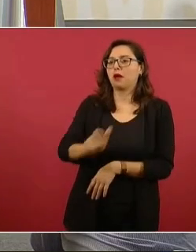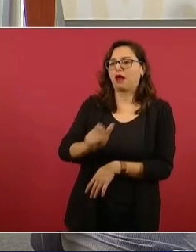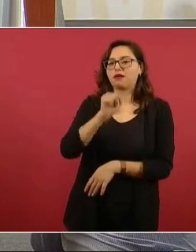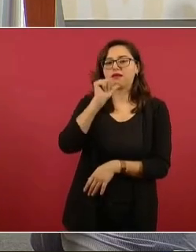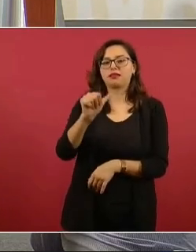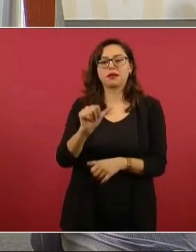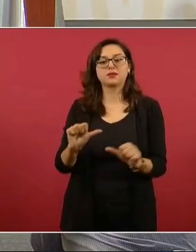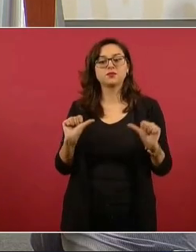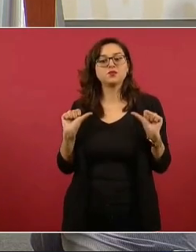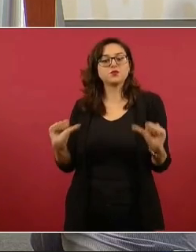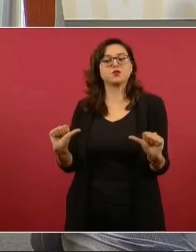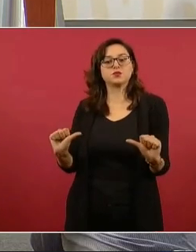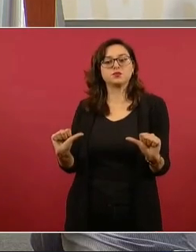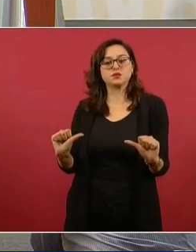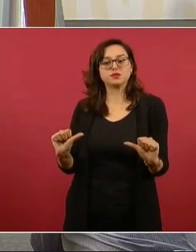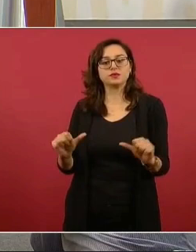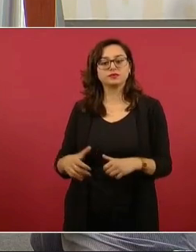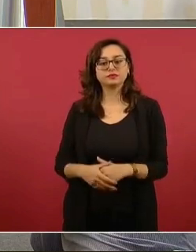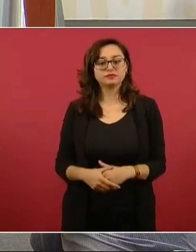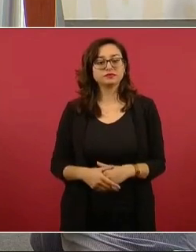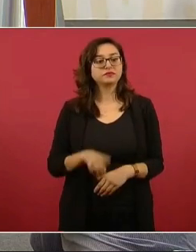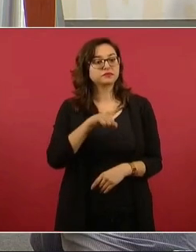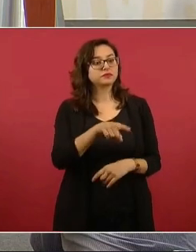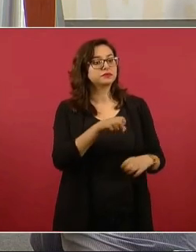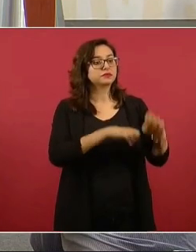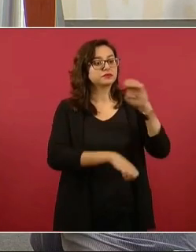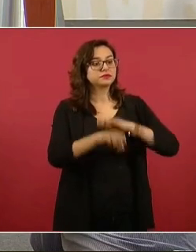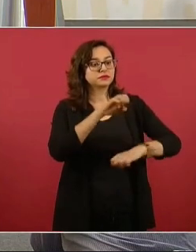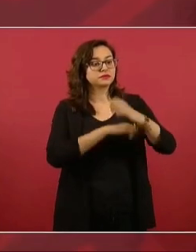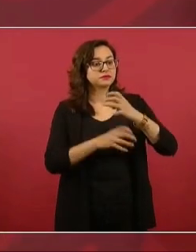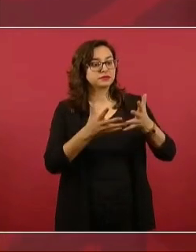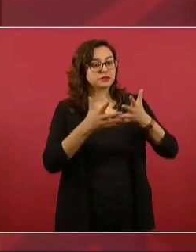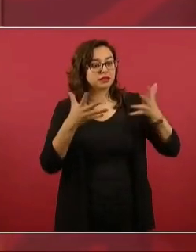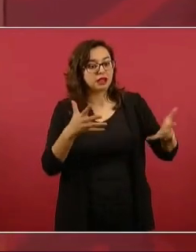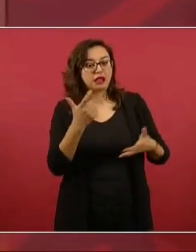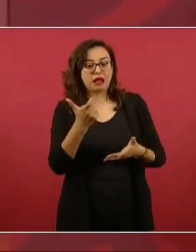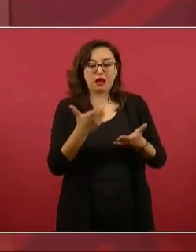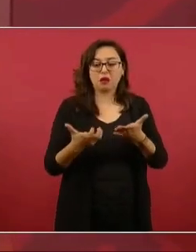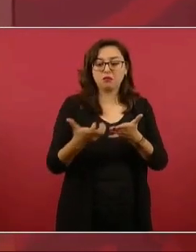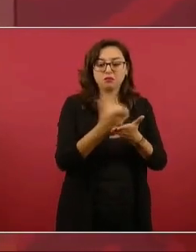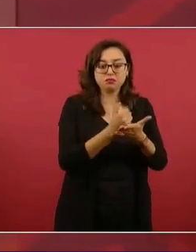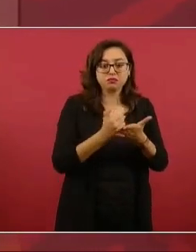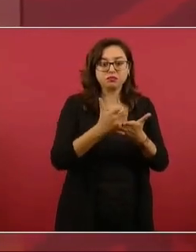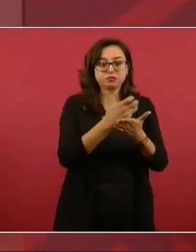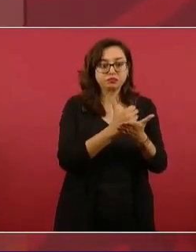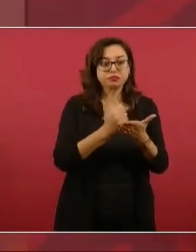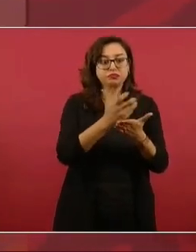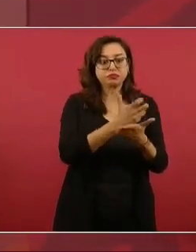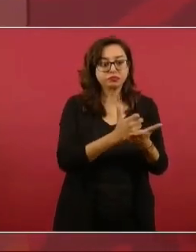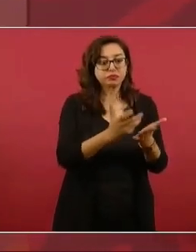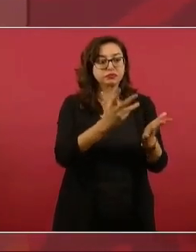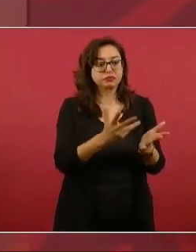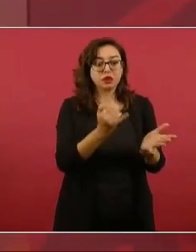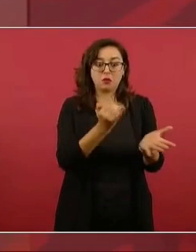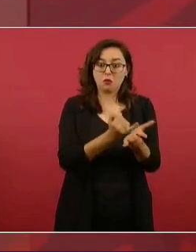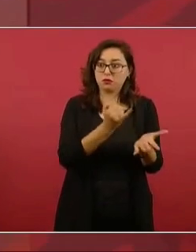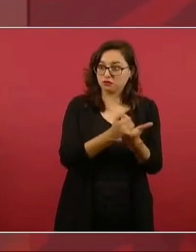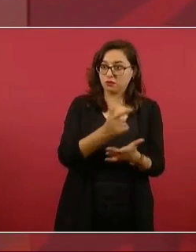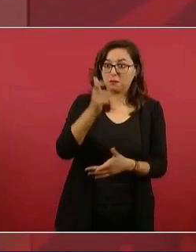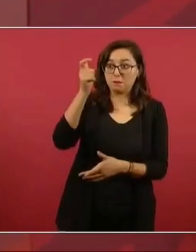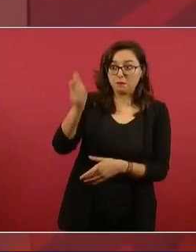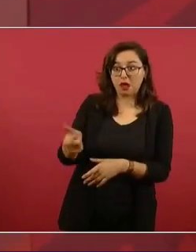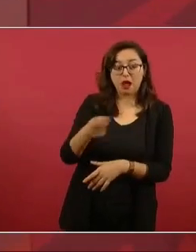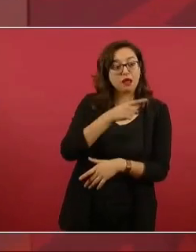porque si tenían una empresa exitosa con utilidades y tenían que pagar impuestos por esas